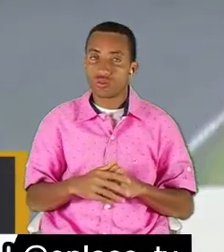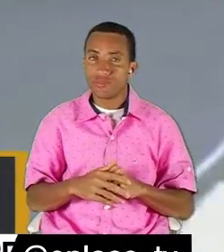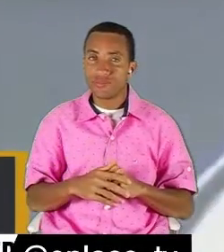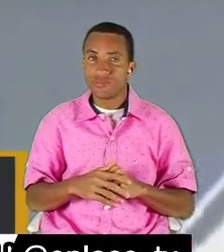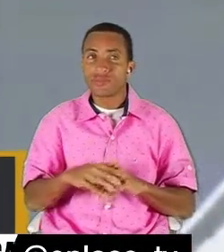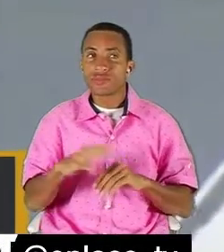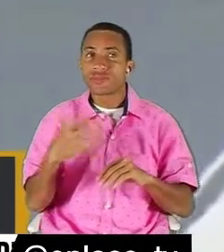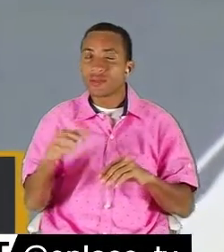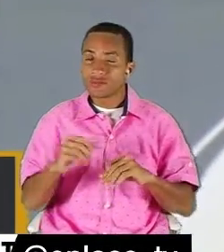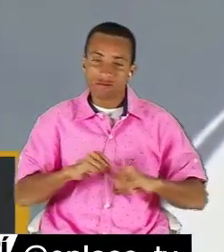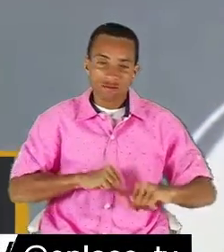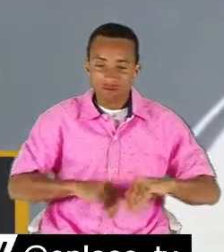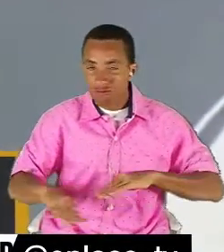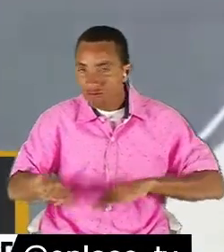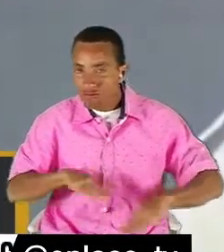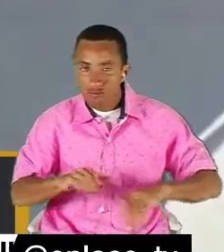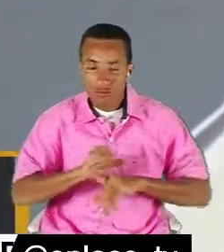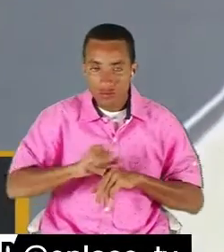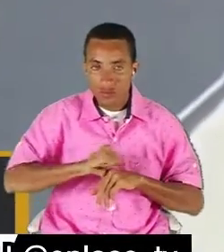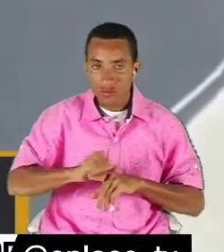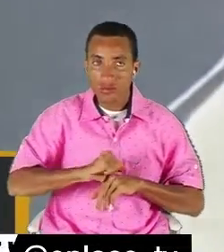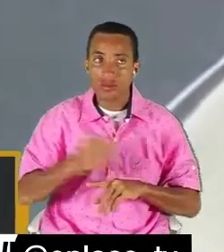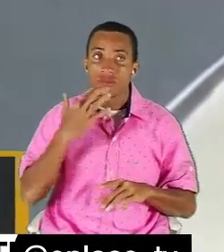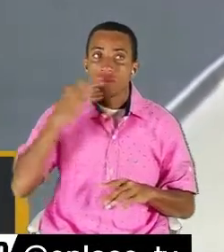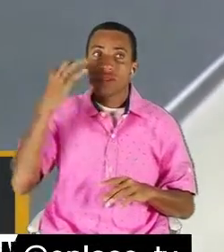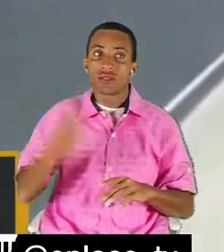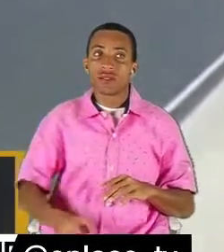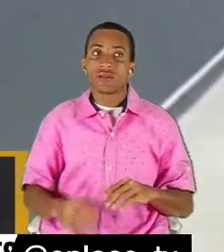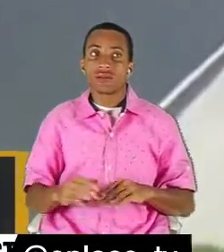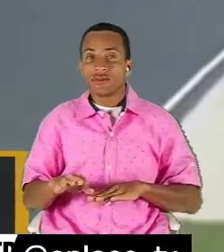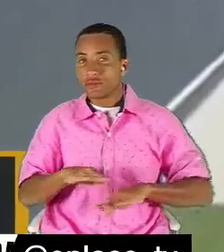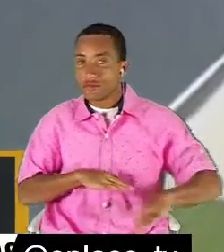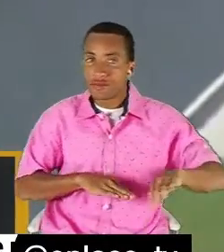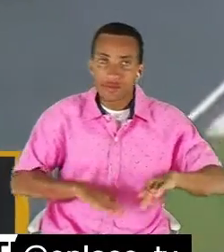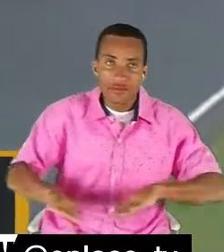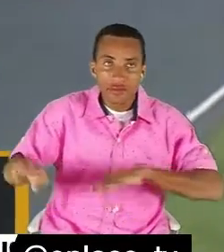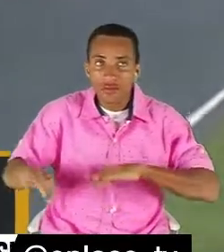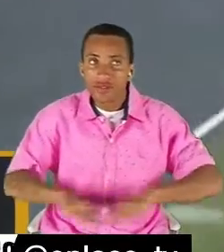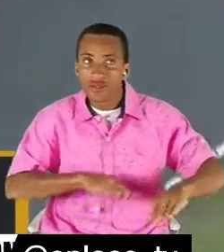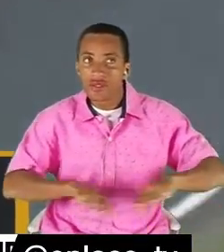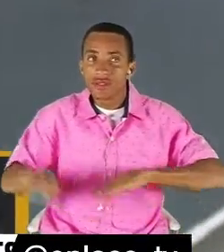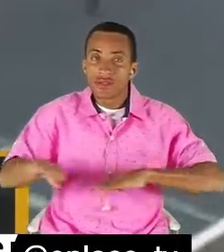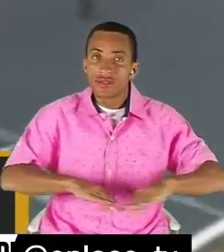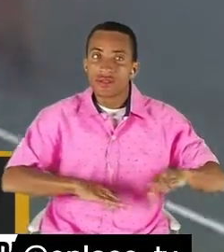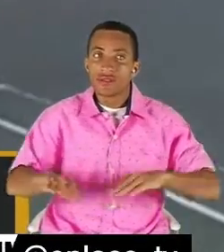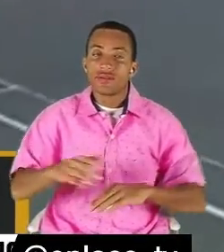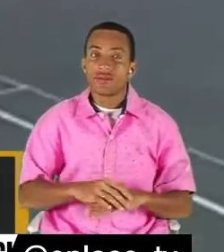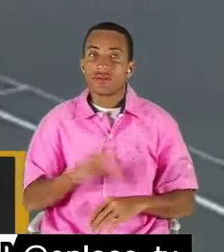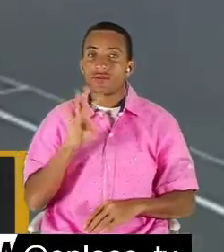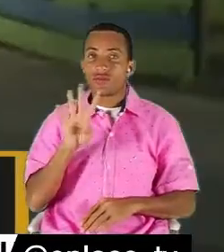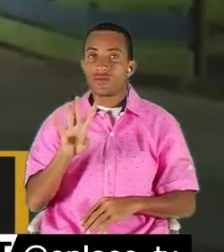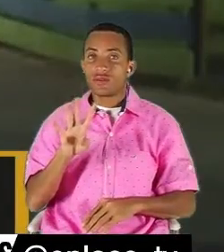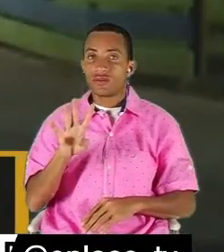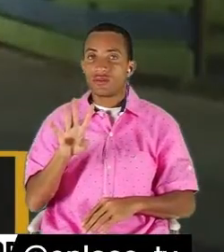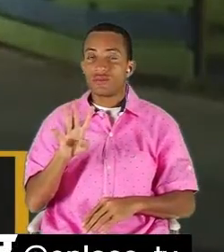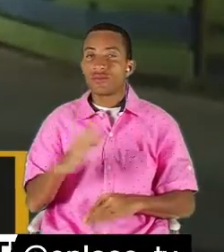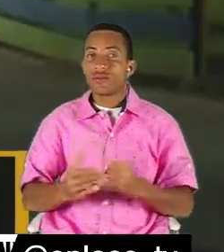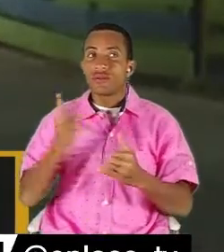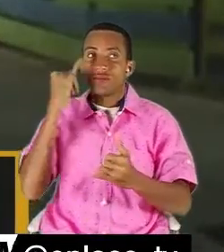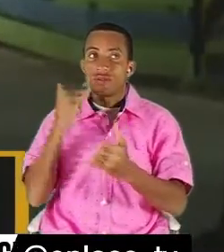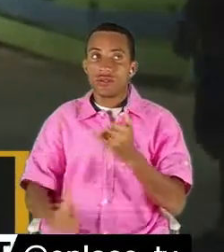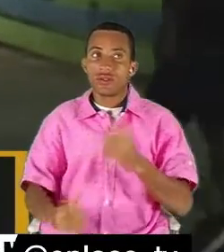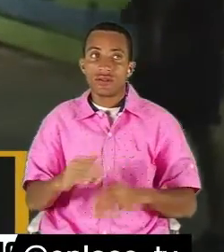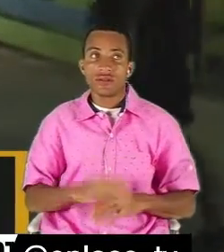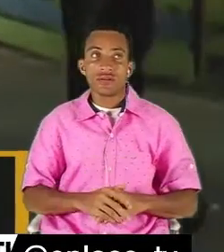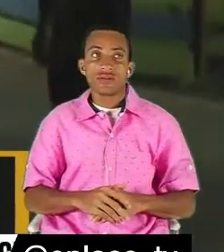tanto se entrenó. Pues la verdad fue varias fases donde alcanzamos a llegar las cuatro para una final,